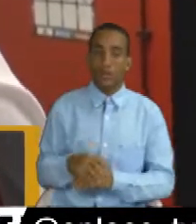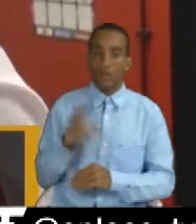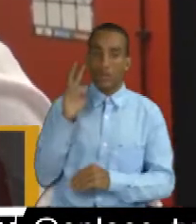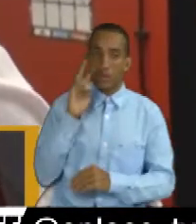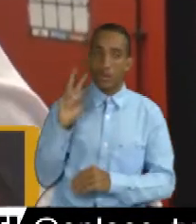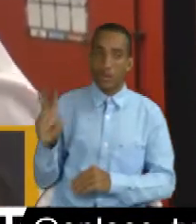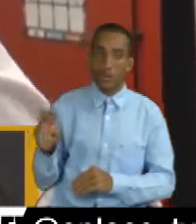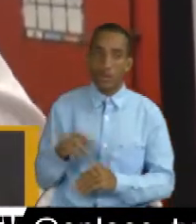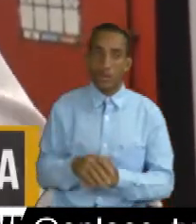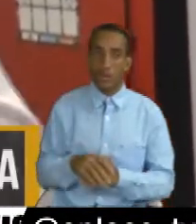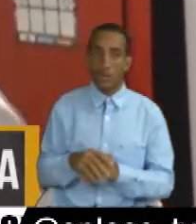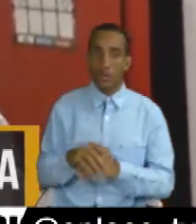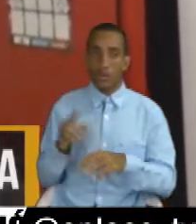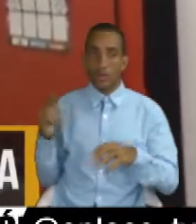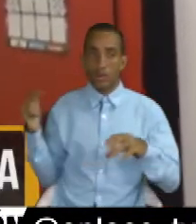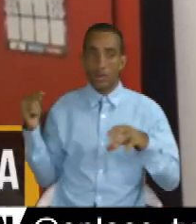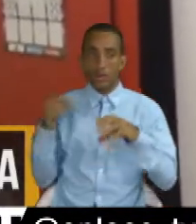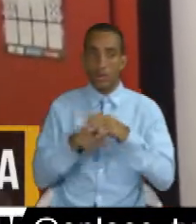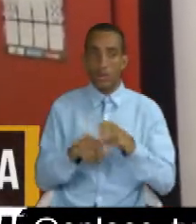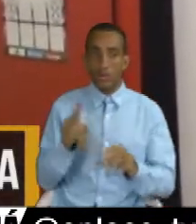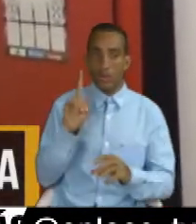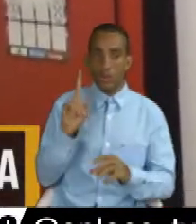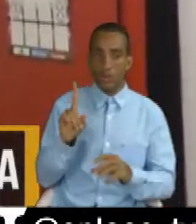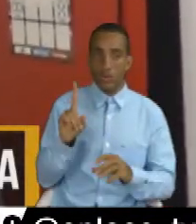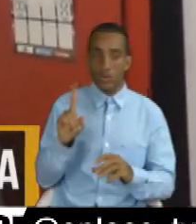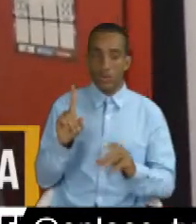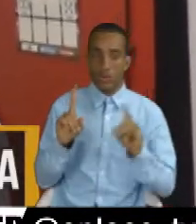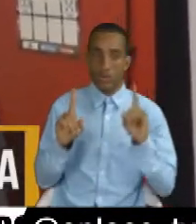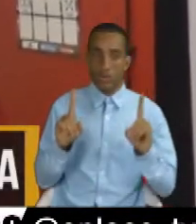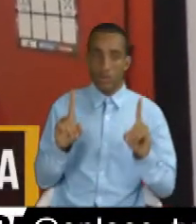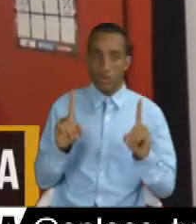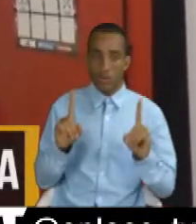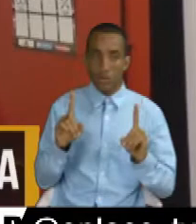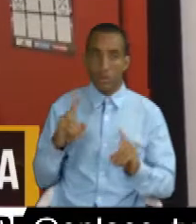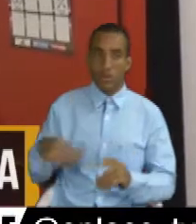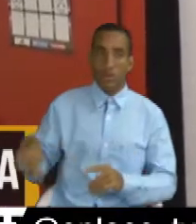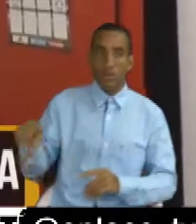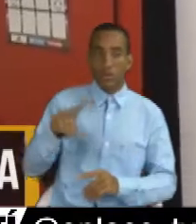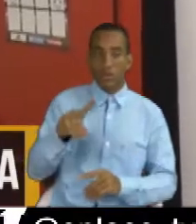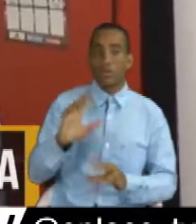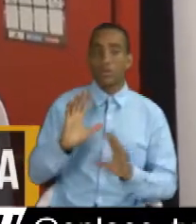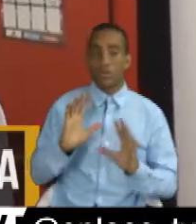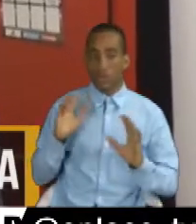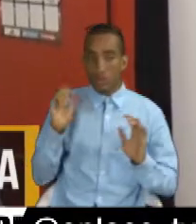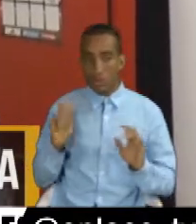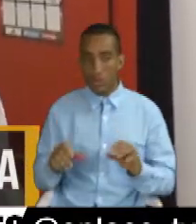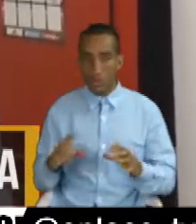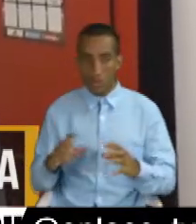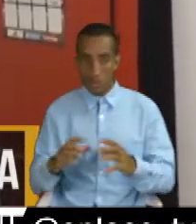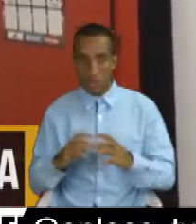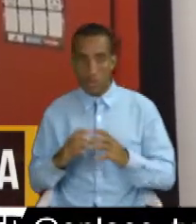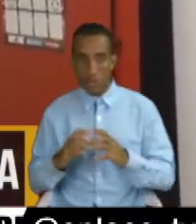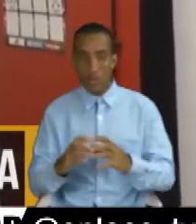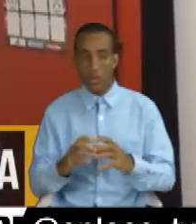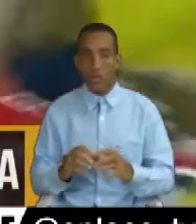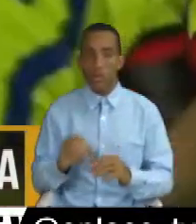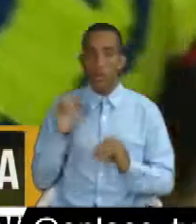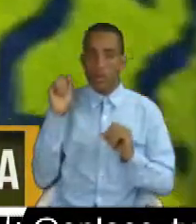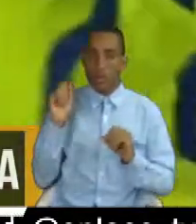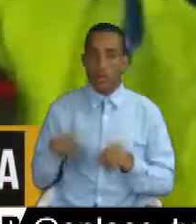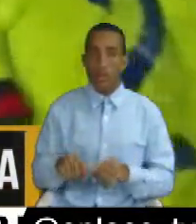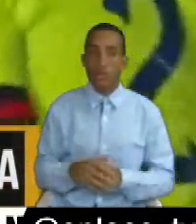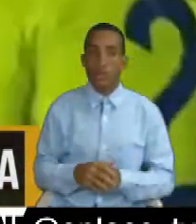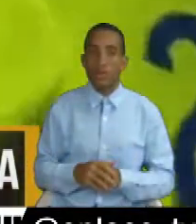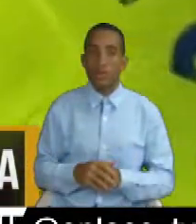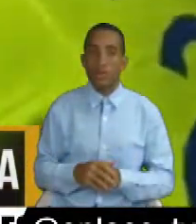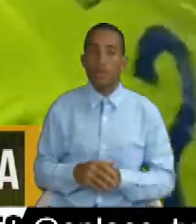remontarle a España con un 1-0 en su casa, con su gente, con su posesión de la pelota, remontárselo, yo creo que eso